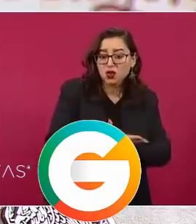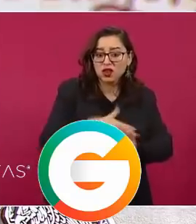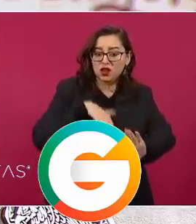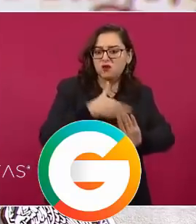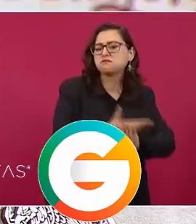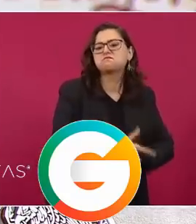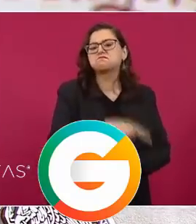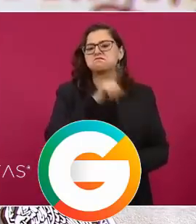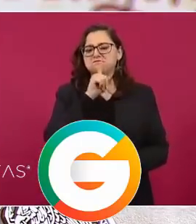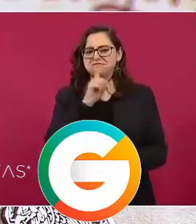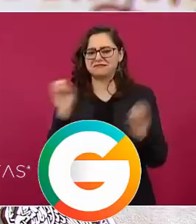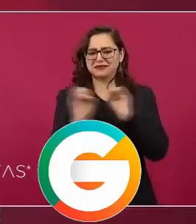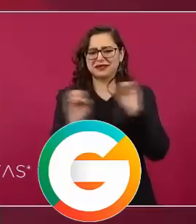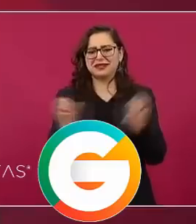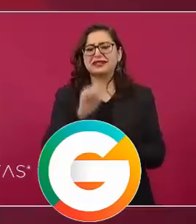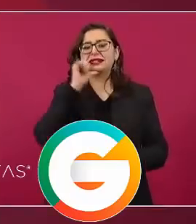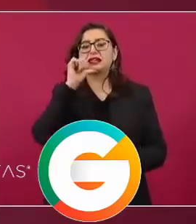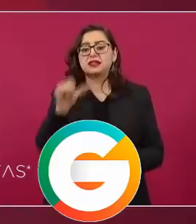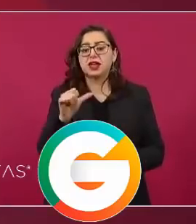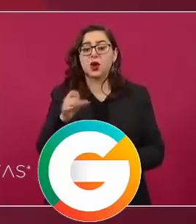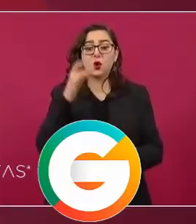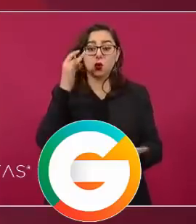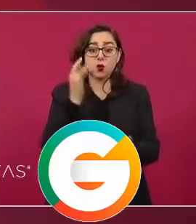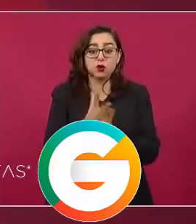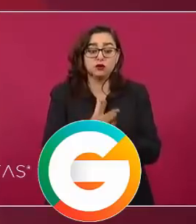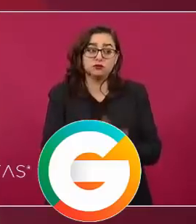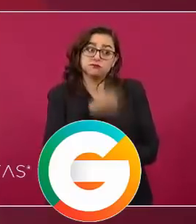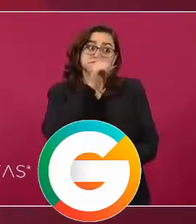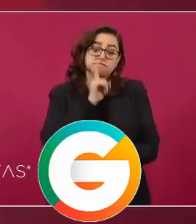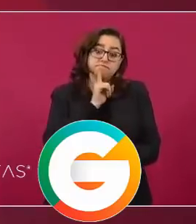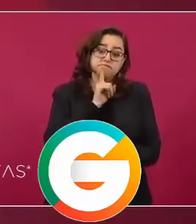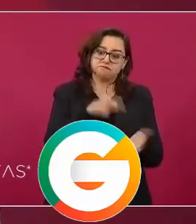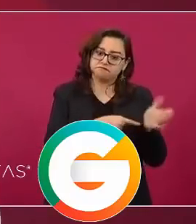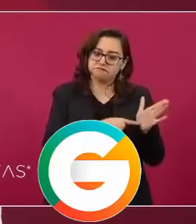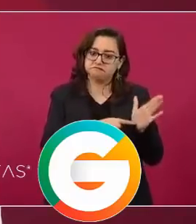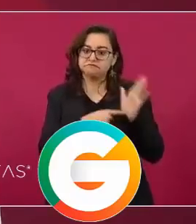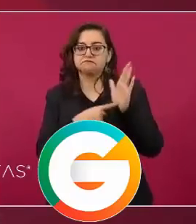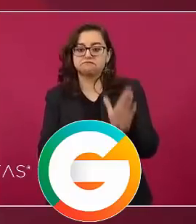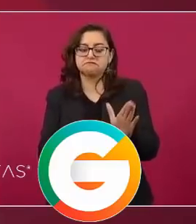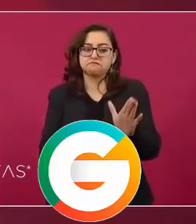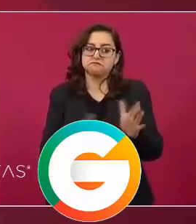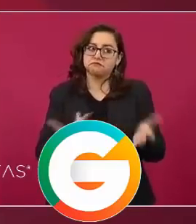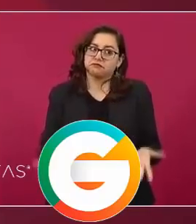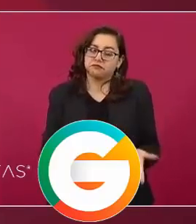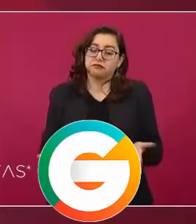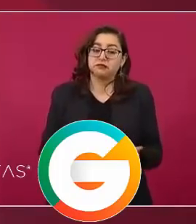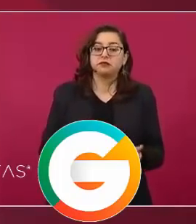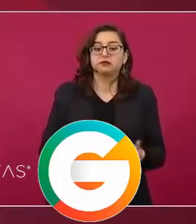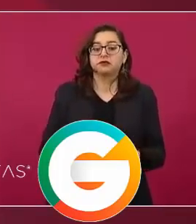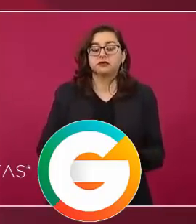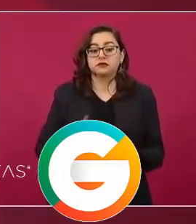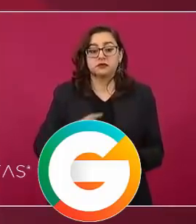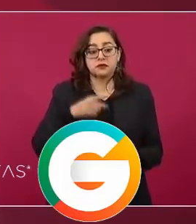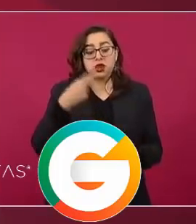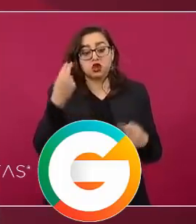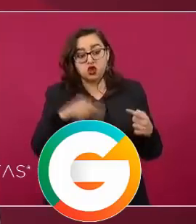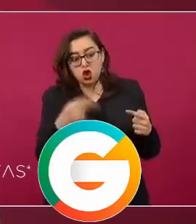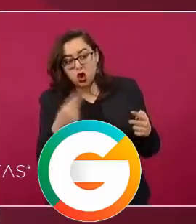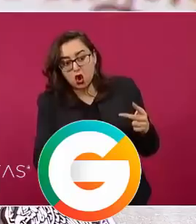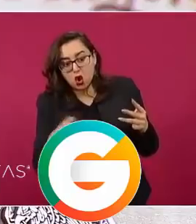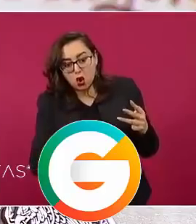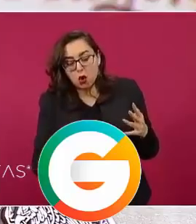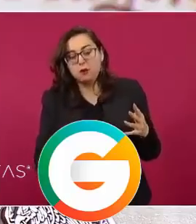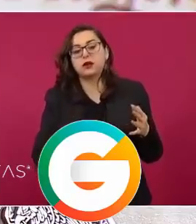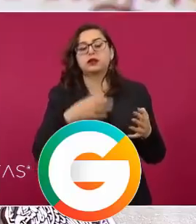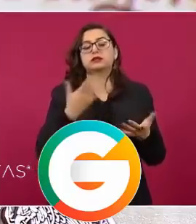atentado contra esa libertad el tachar a los periodistas críticos de traidores o golpistas. Afortunadamente, el periodismo siempre encontrará formas